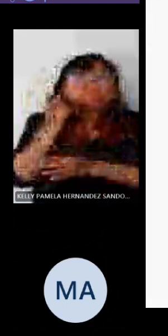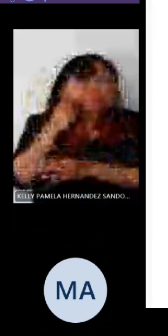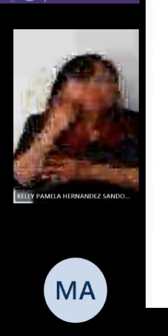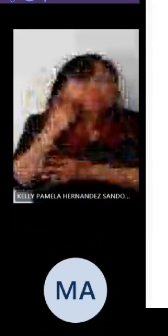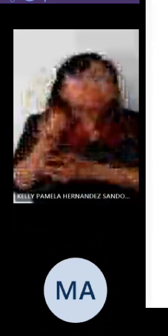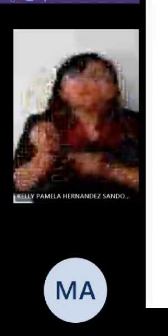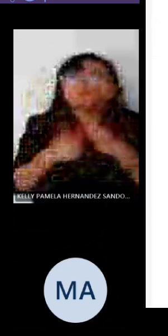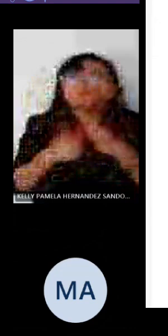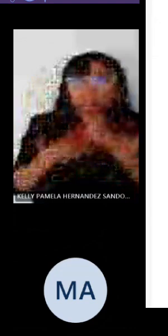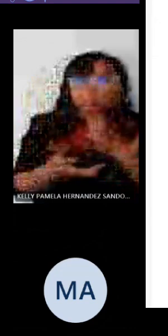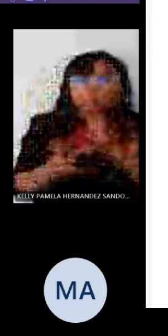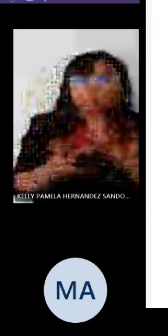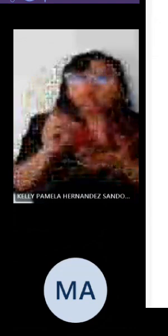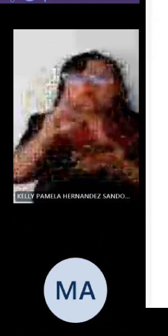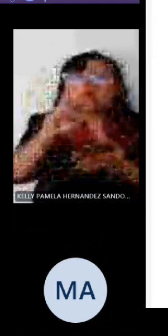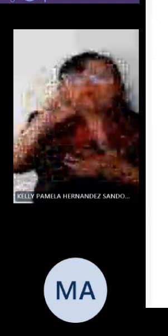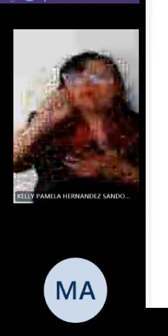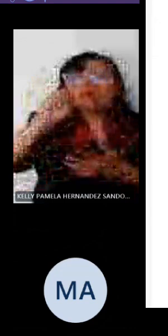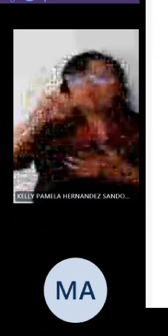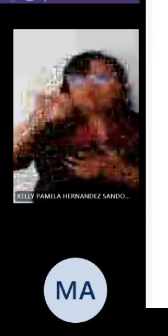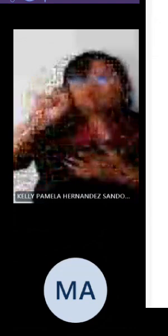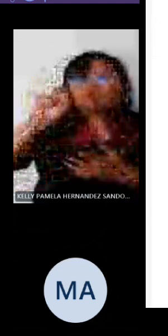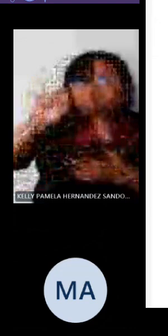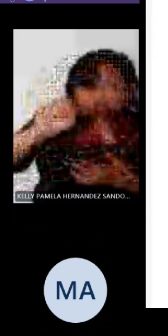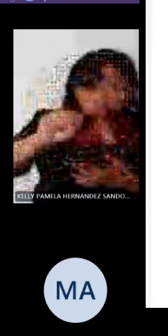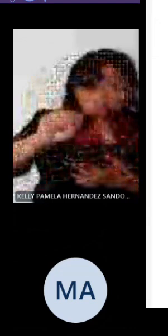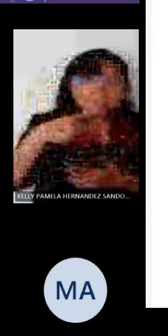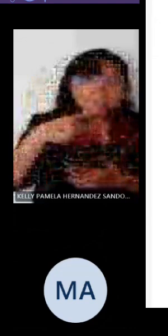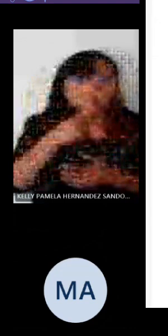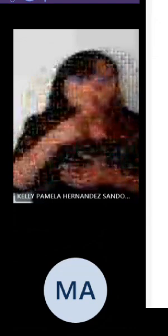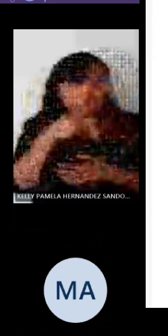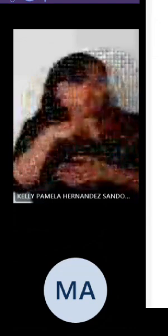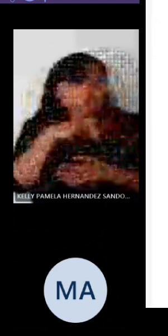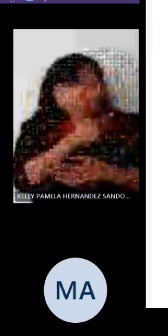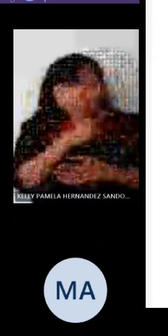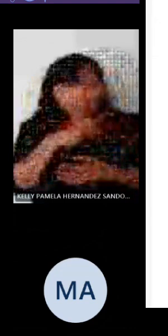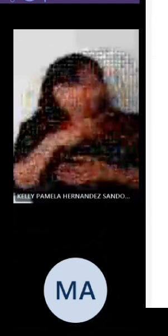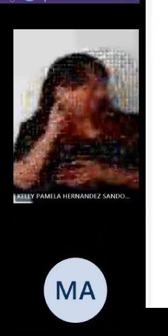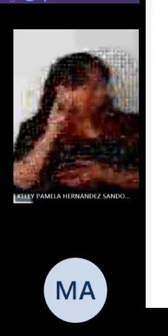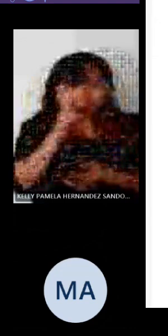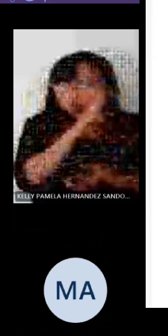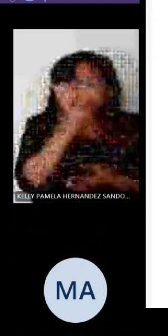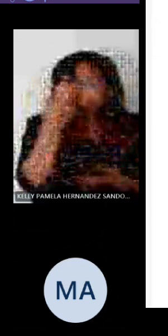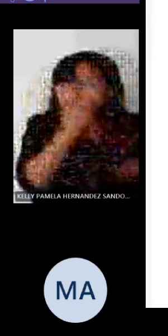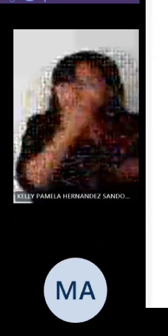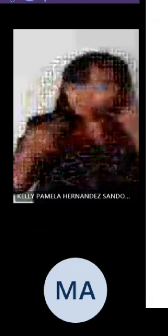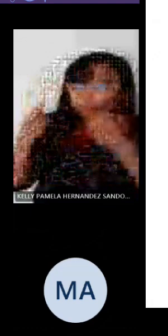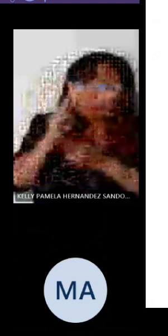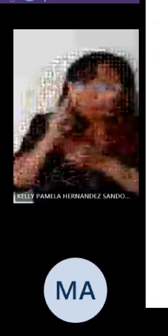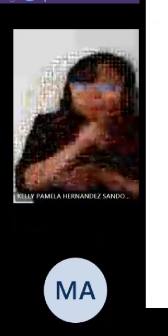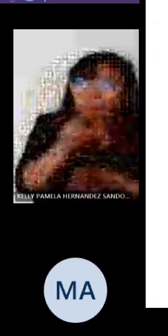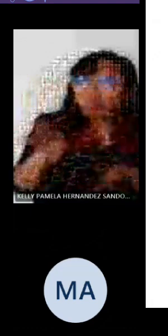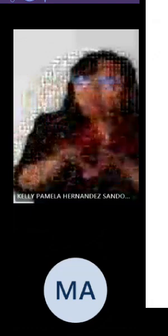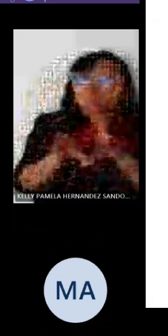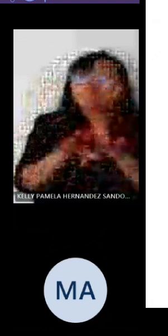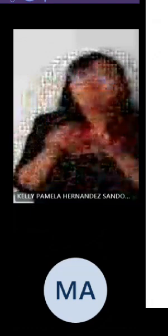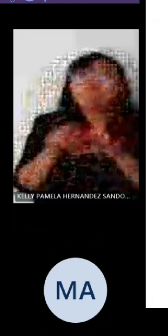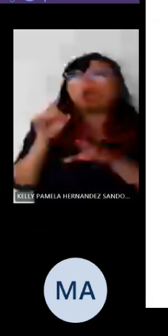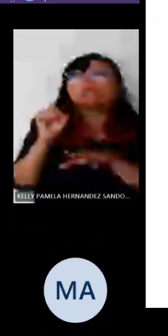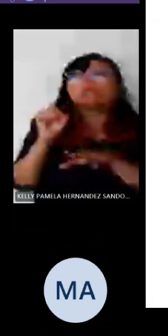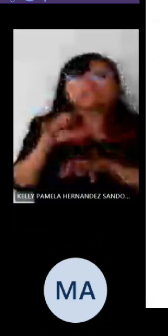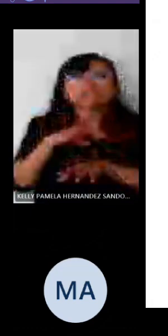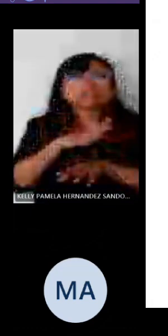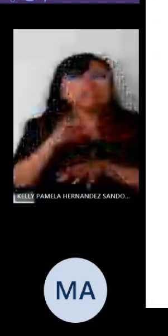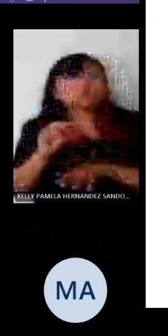a la vista cómo es que vamos a empezar a ver a los pacientes o cómo llegaron los pacientes a ser diagnosticados con síndrome de Usher. Entonces, ¿qué